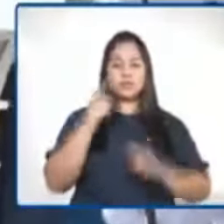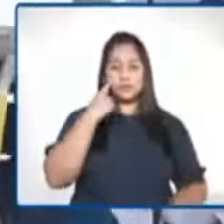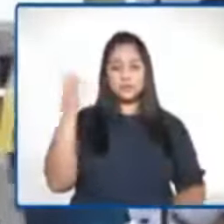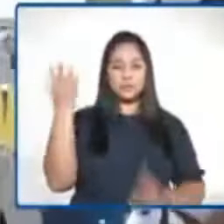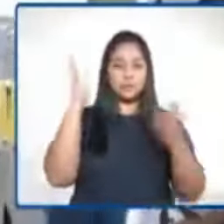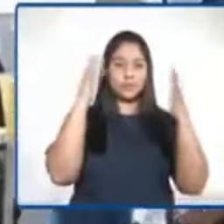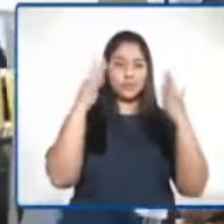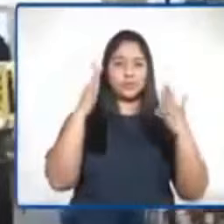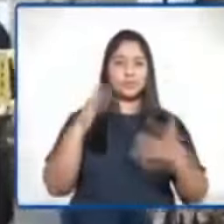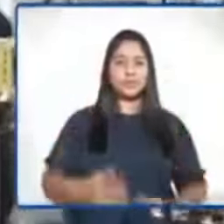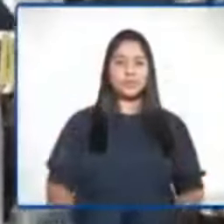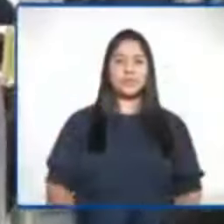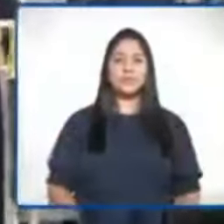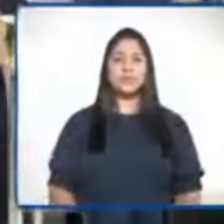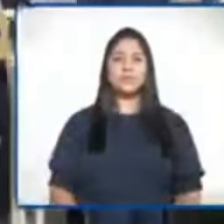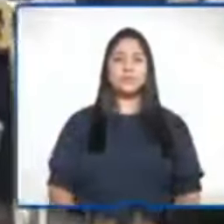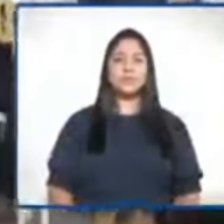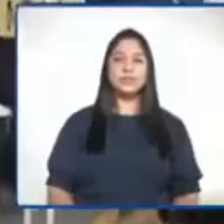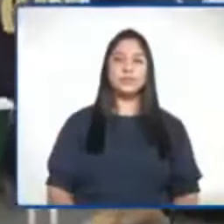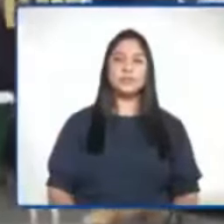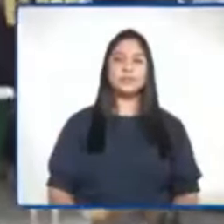aplauso, por favor.